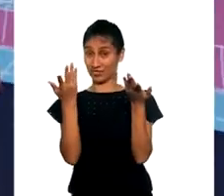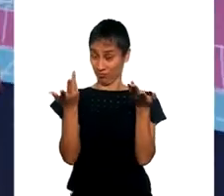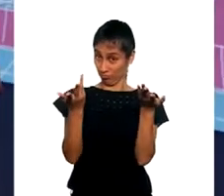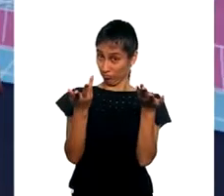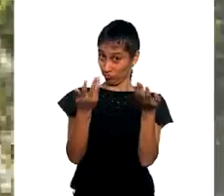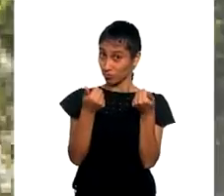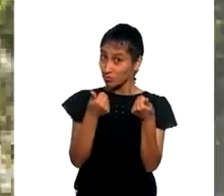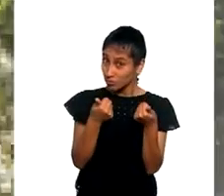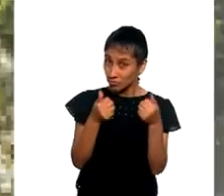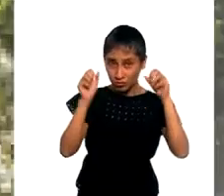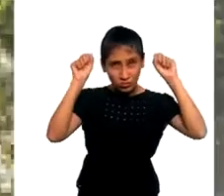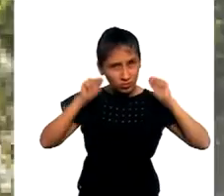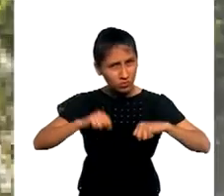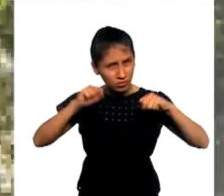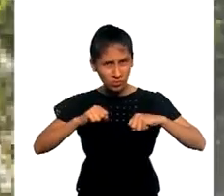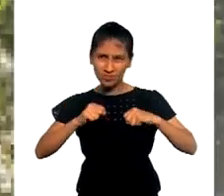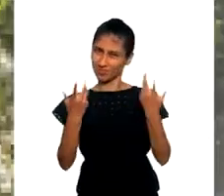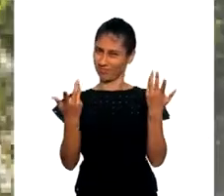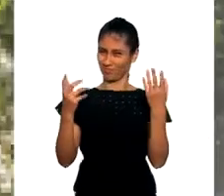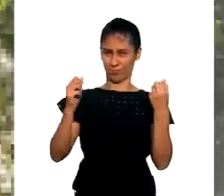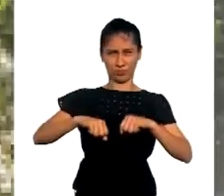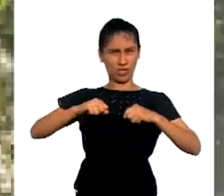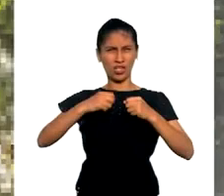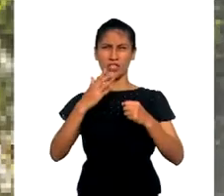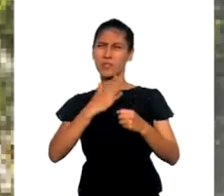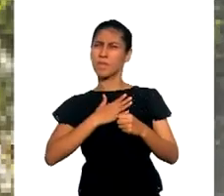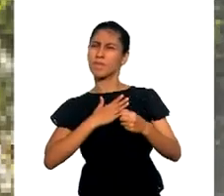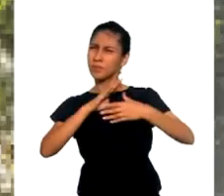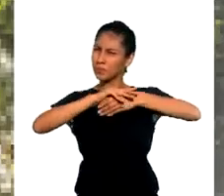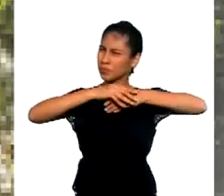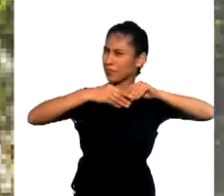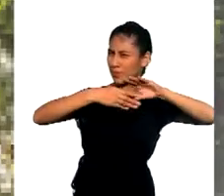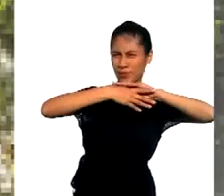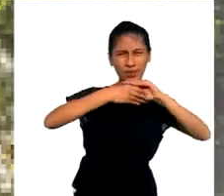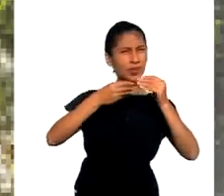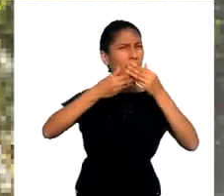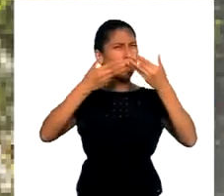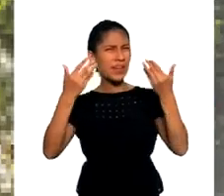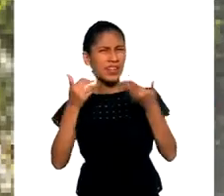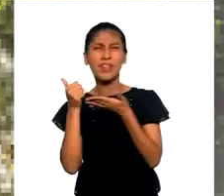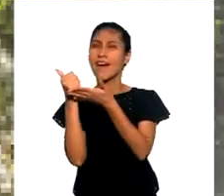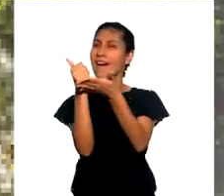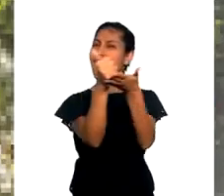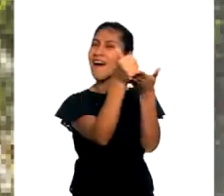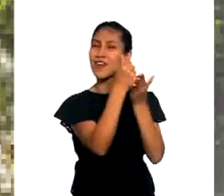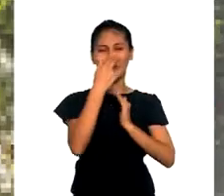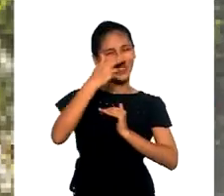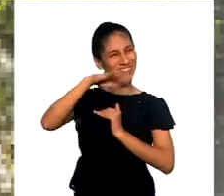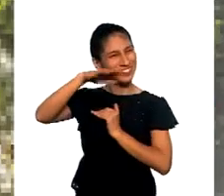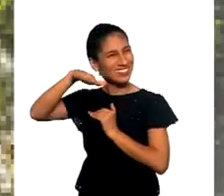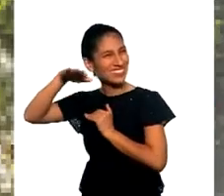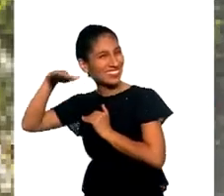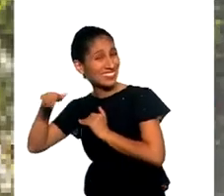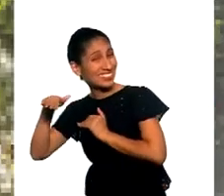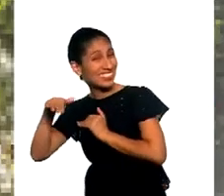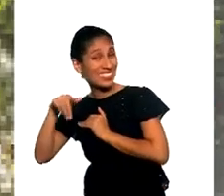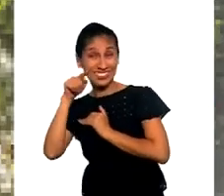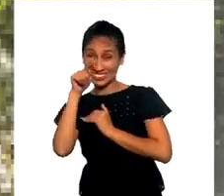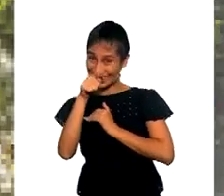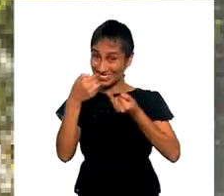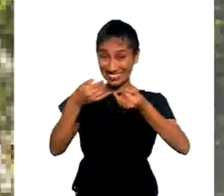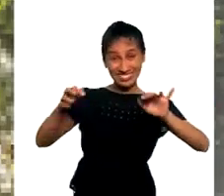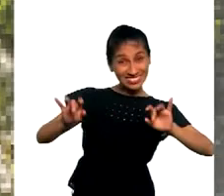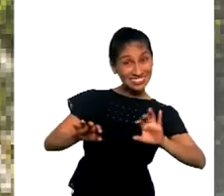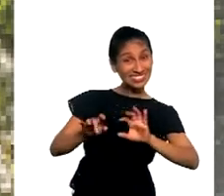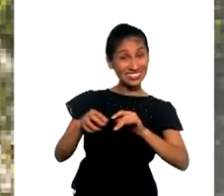serio es sobre mi experiencia ayudando a las niñas y niños de tu red